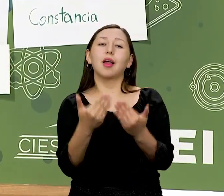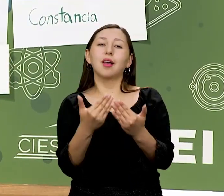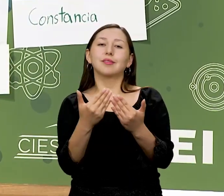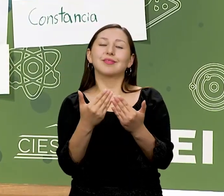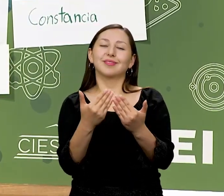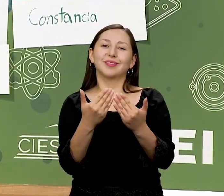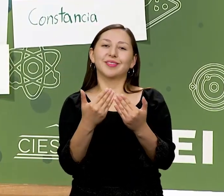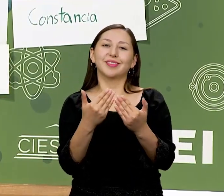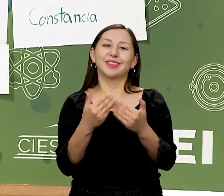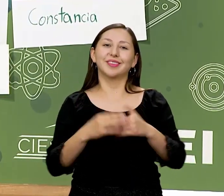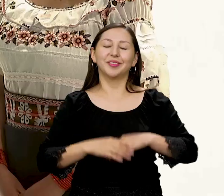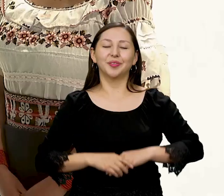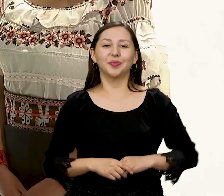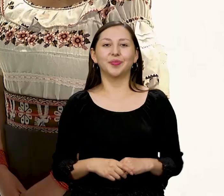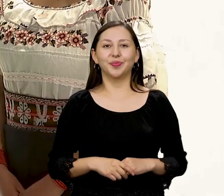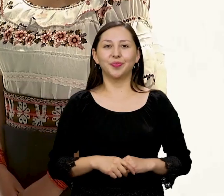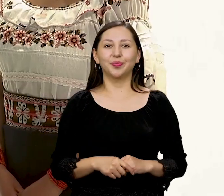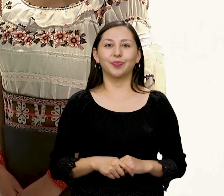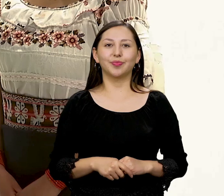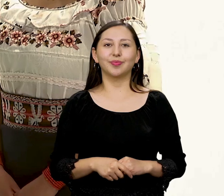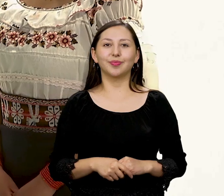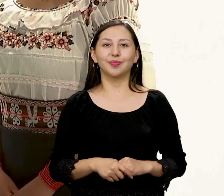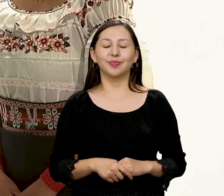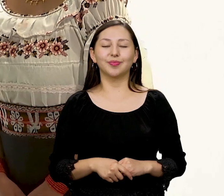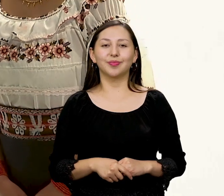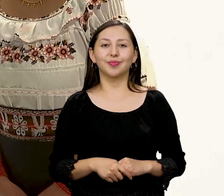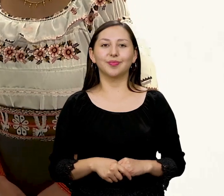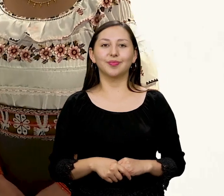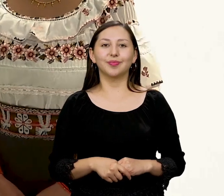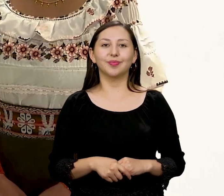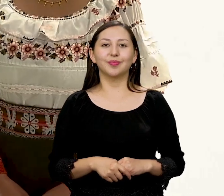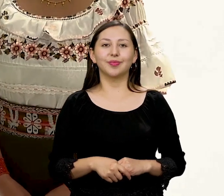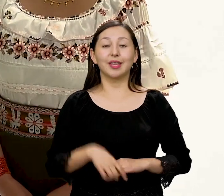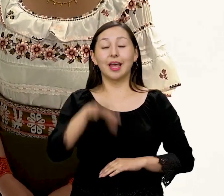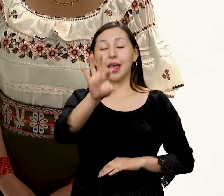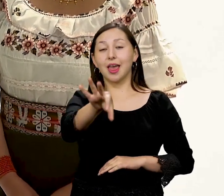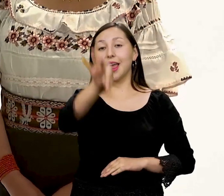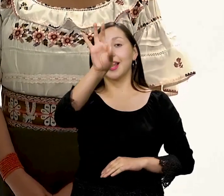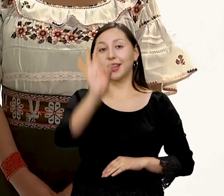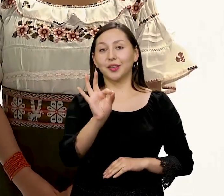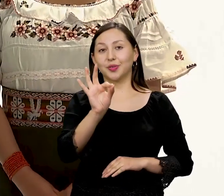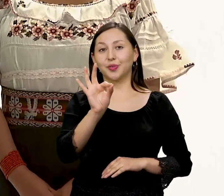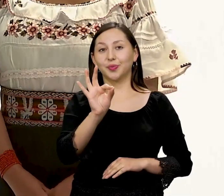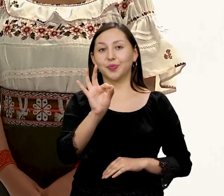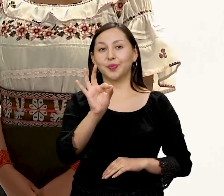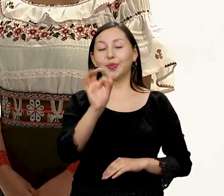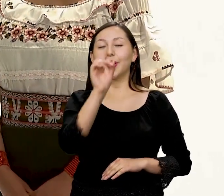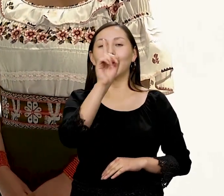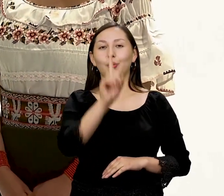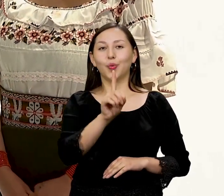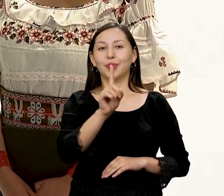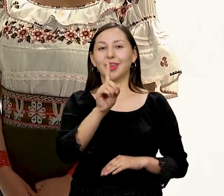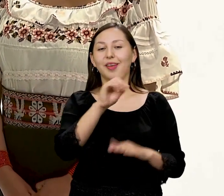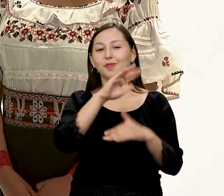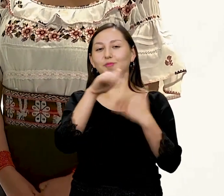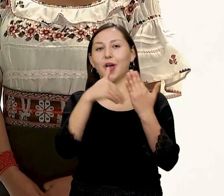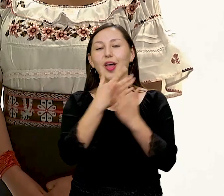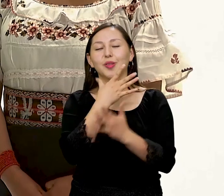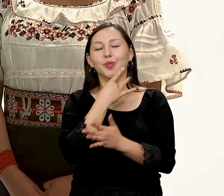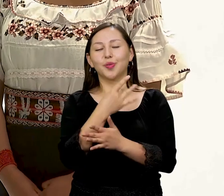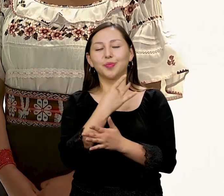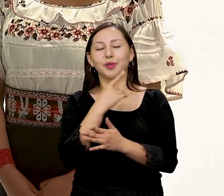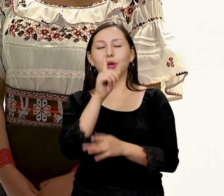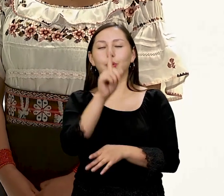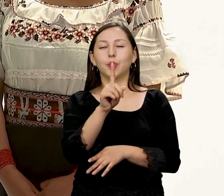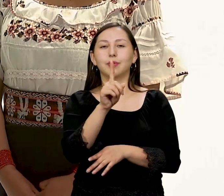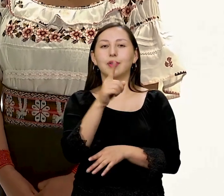muchísimas gracias por acompañarnos y tus palabras de despedida. Me quedo con todas las palabras, me gustan, pero